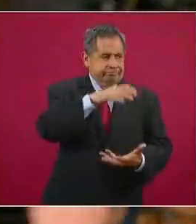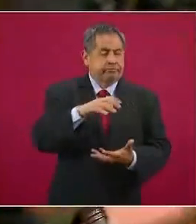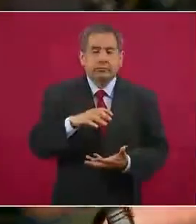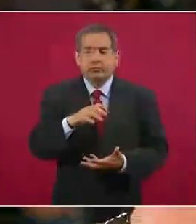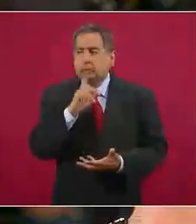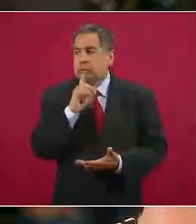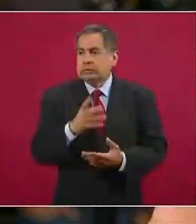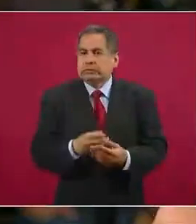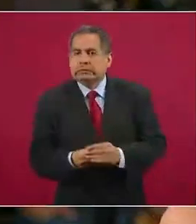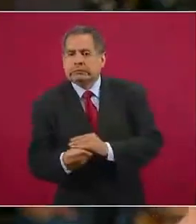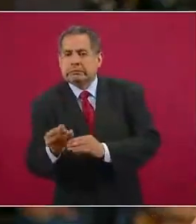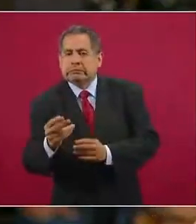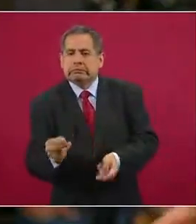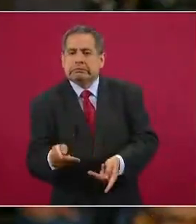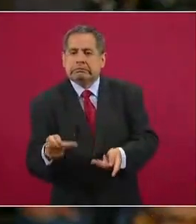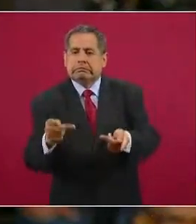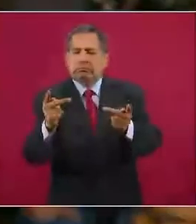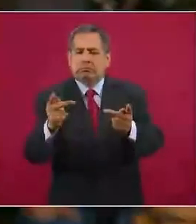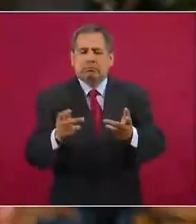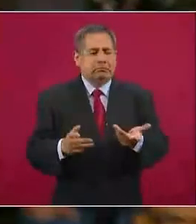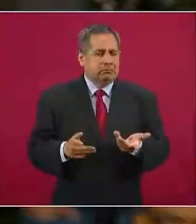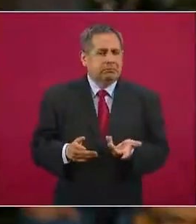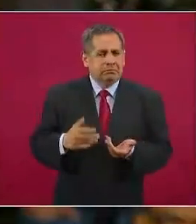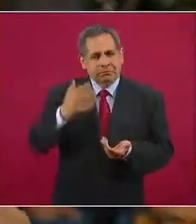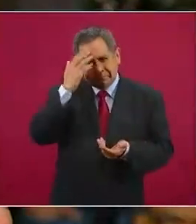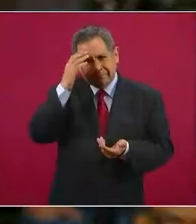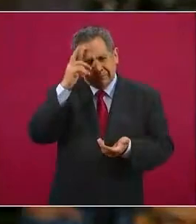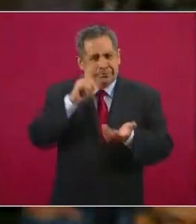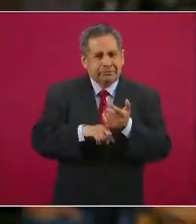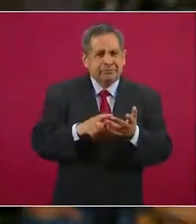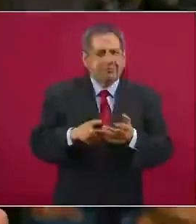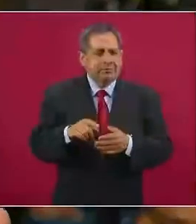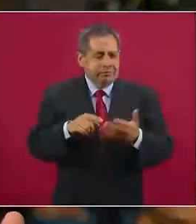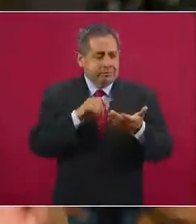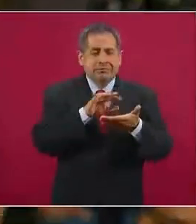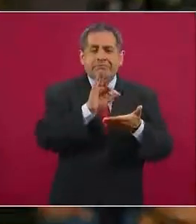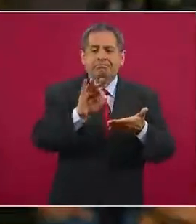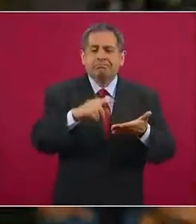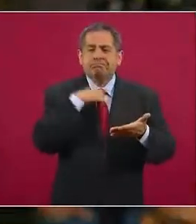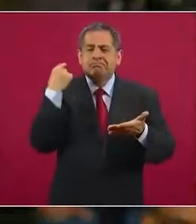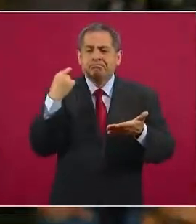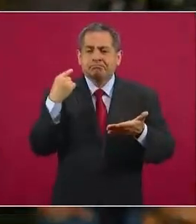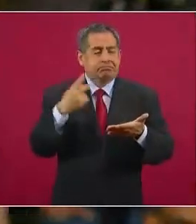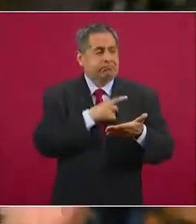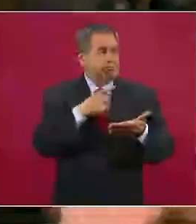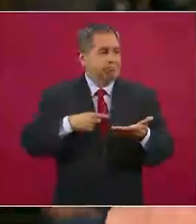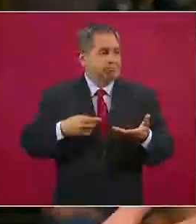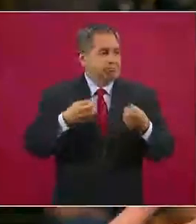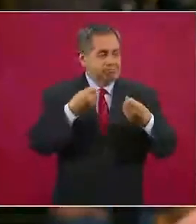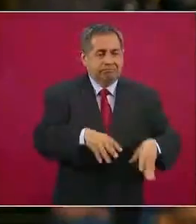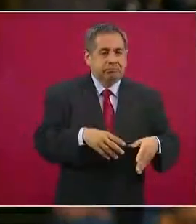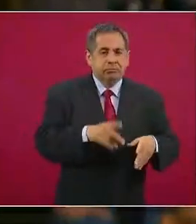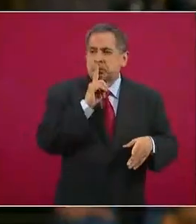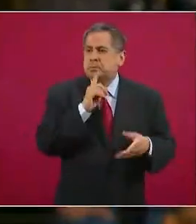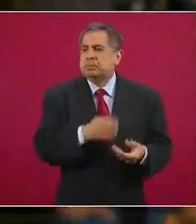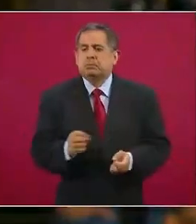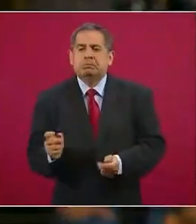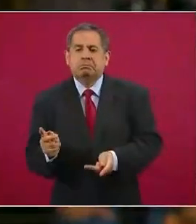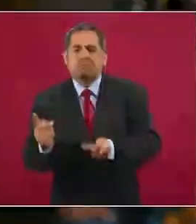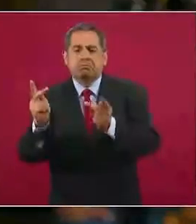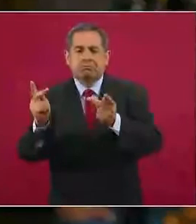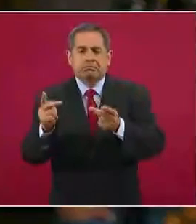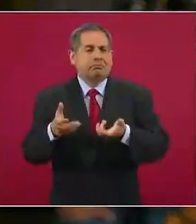que muchas veces lo vemos en la calle, ¿no? Que se venden productos que supuestamente ya están caducos y que deberían de haber sido destruidos. Se venden de repente en el mercado